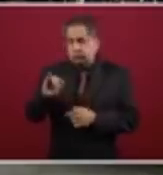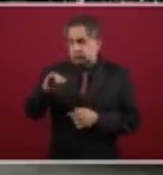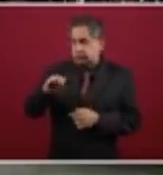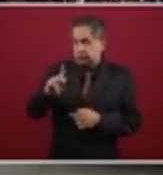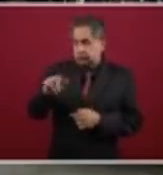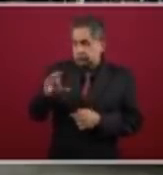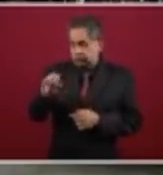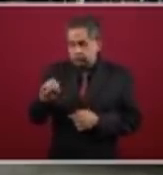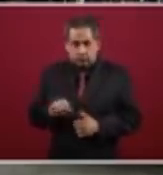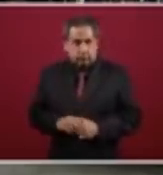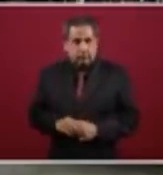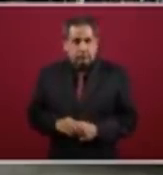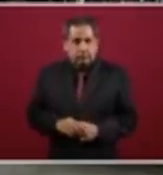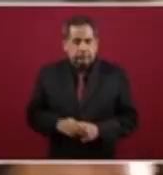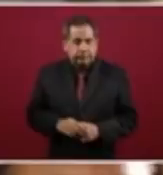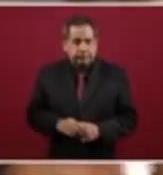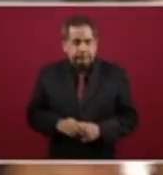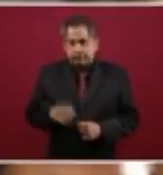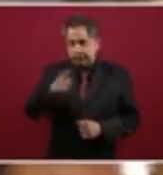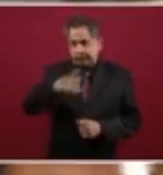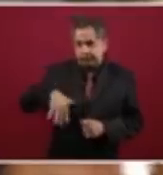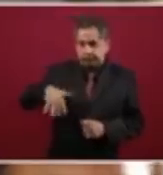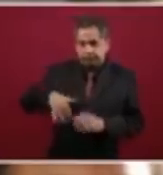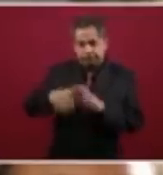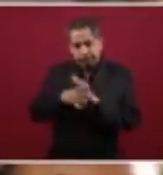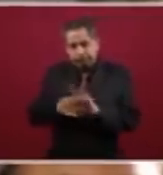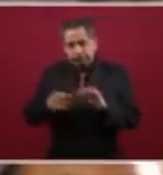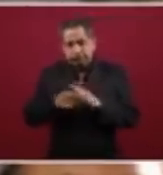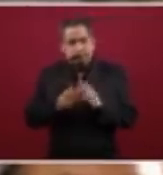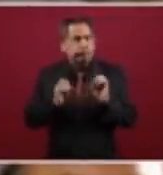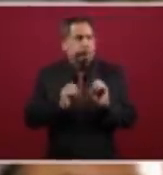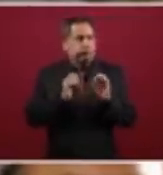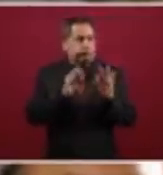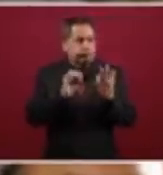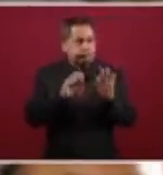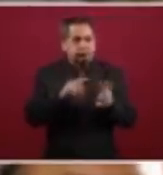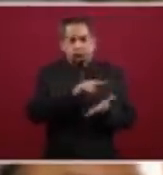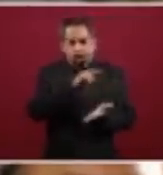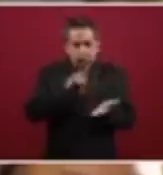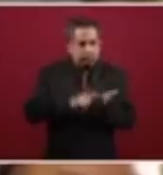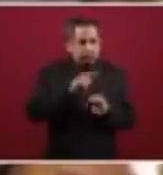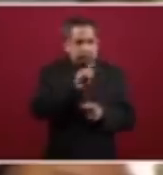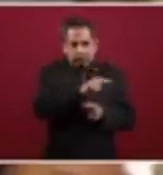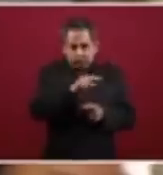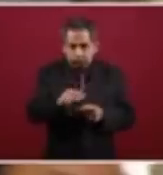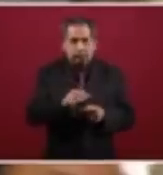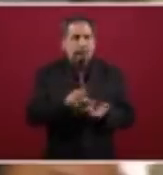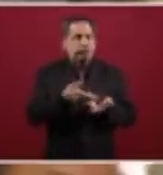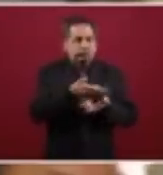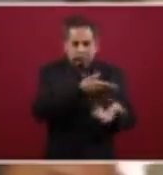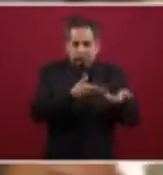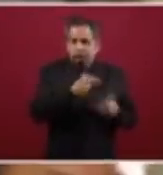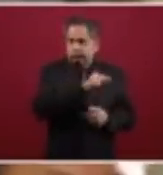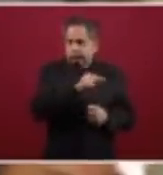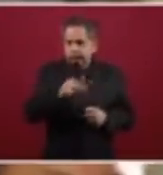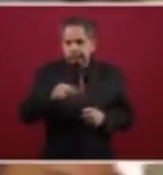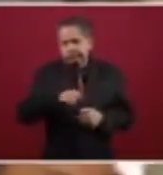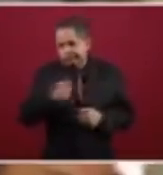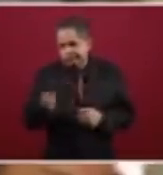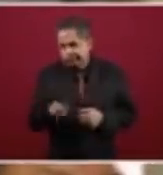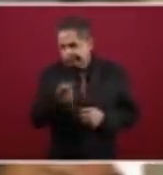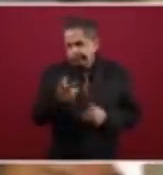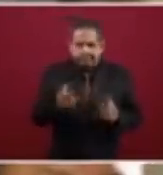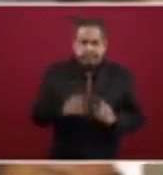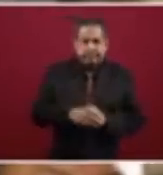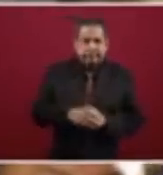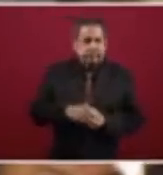Toda esta información que han dado, que se habla de módulos, que se habla de sucursales, la pregunta es, bueno, ¿en